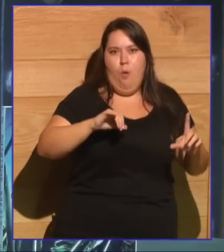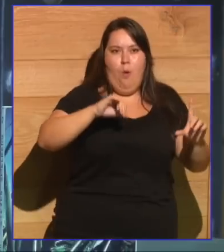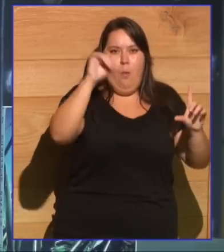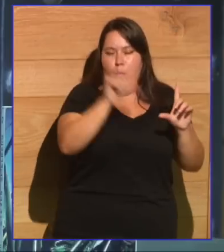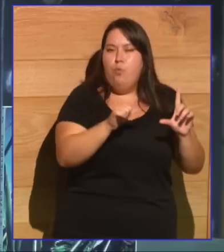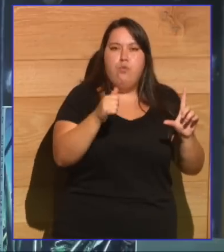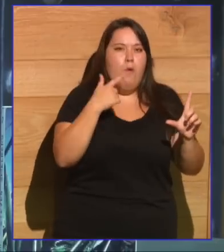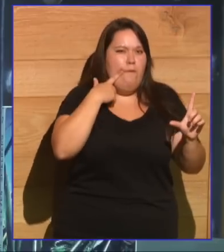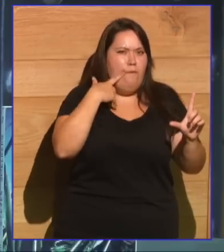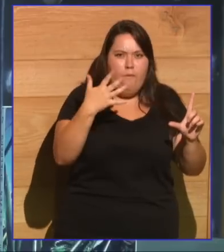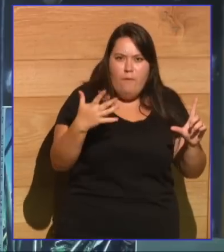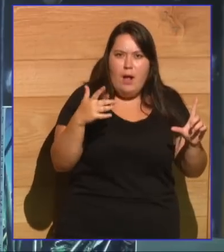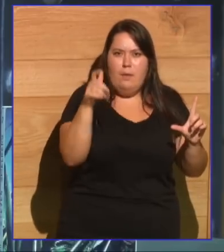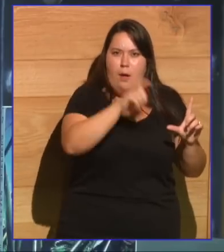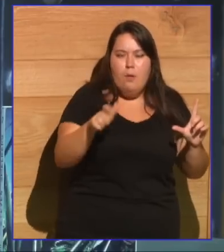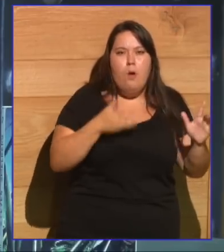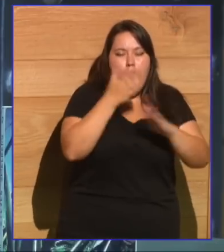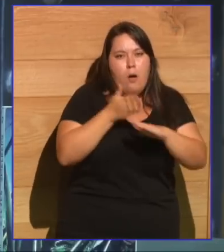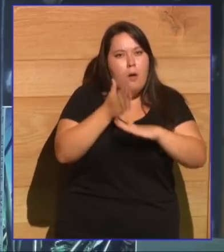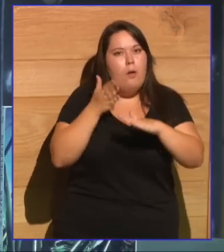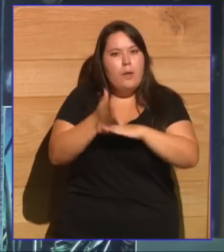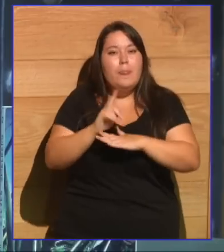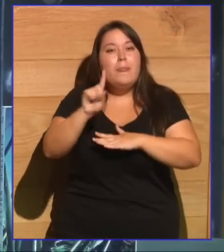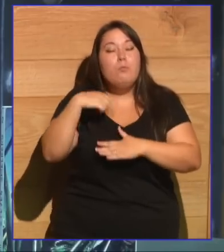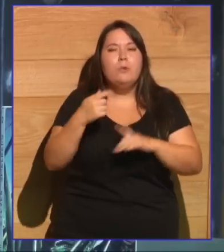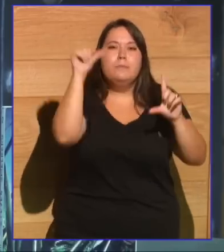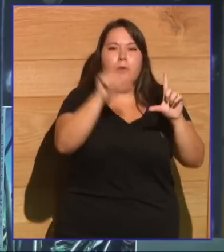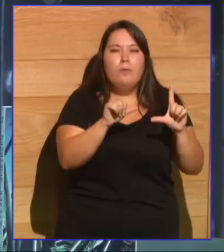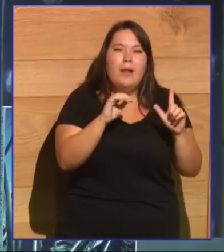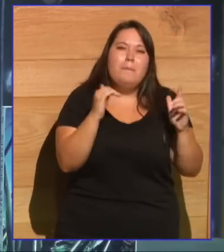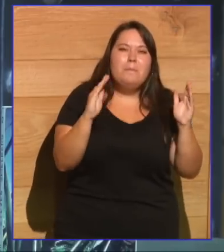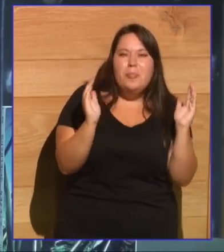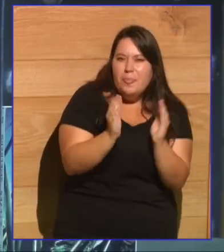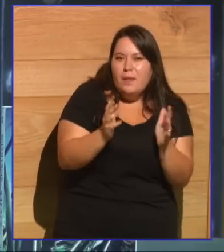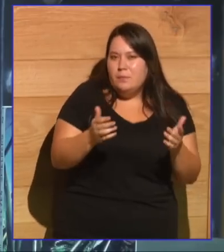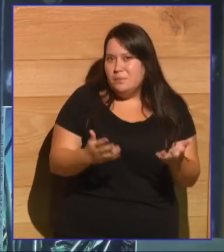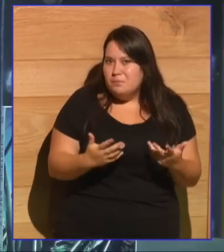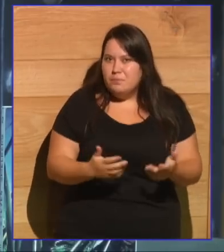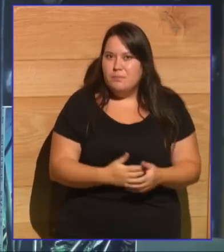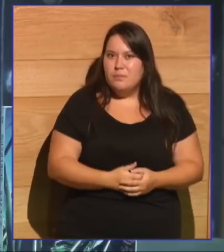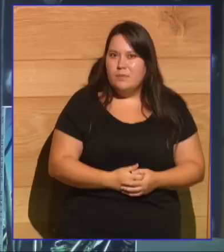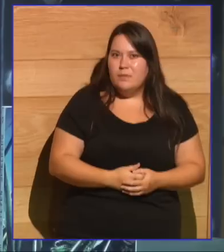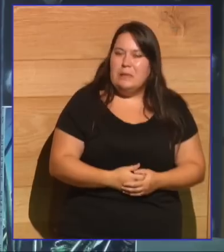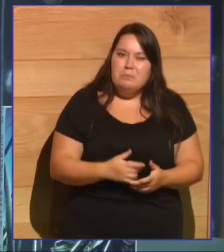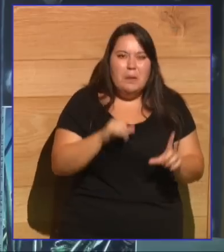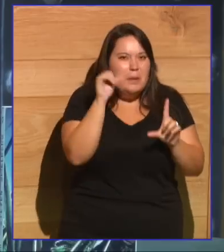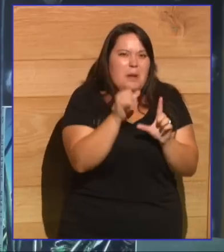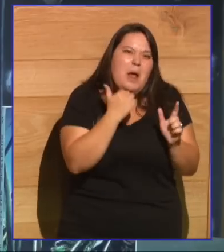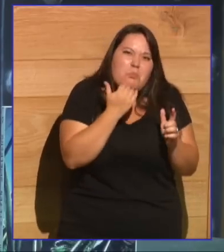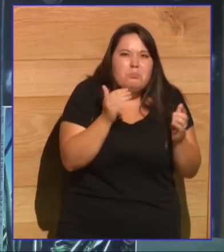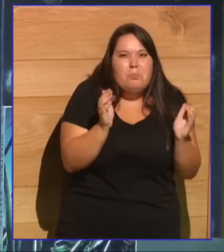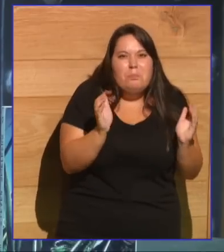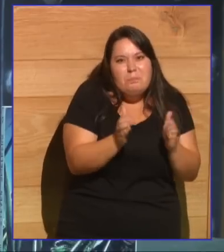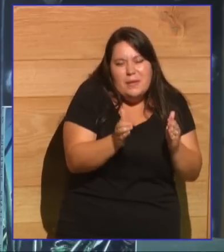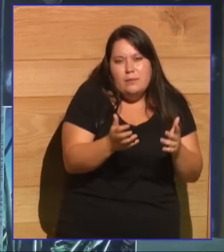en numerosas ocasiones tomó la decisión de hacer una película pequeña y la película es objetivamente pequeña es decir no es una